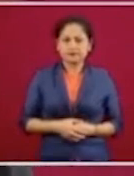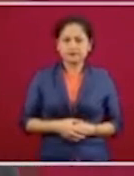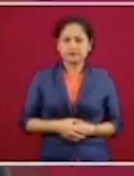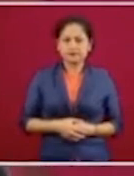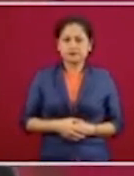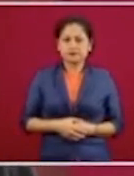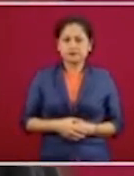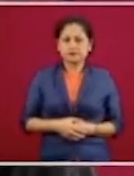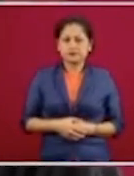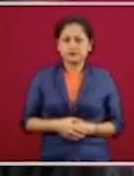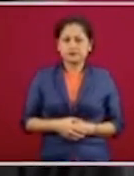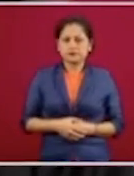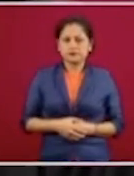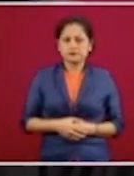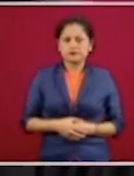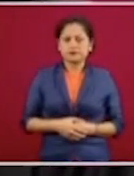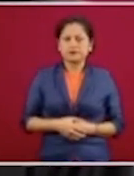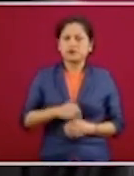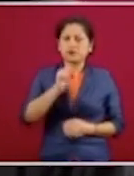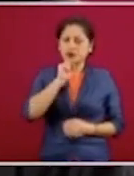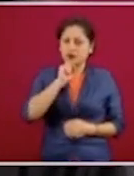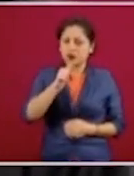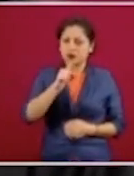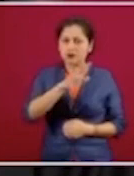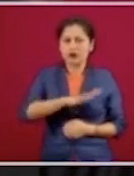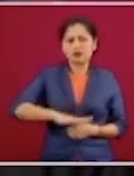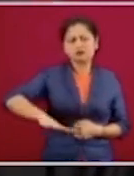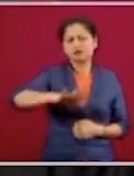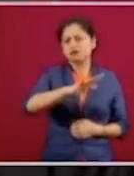se ha comportado de manera ejemplar,